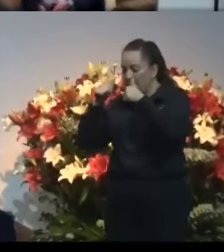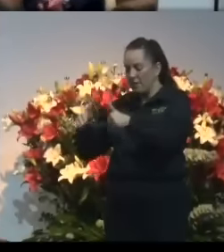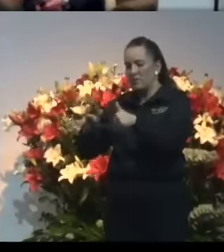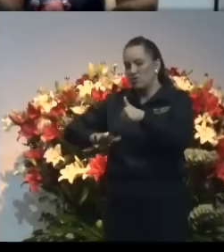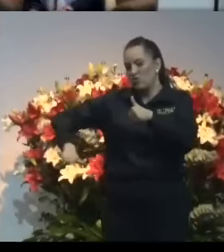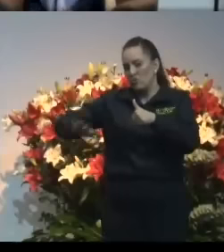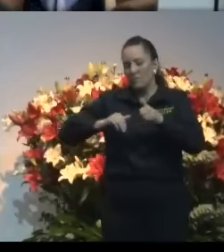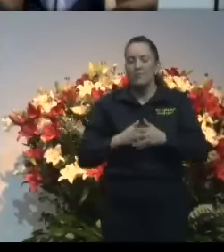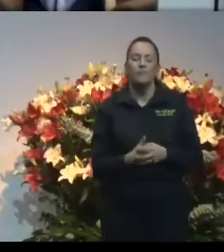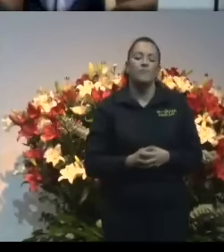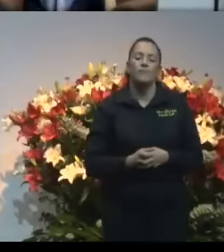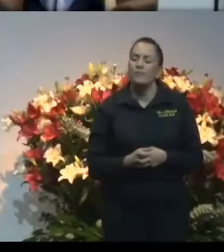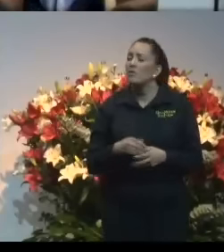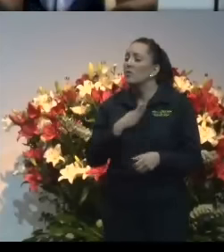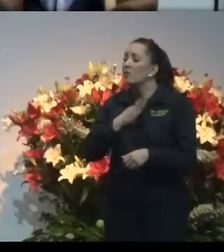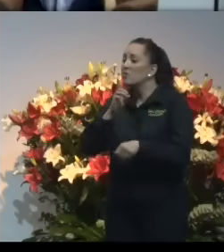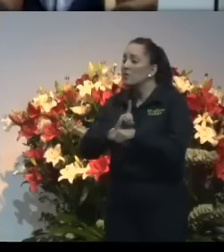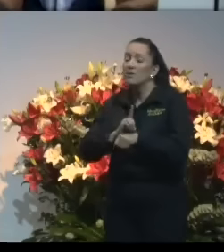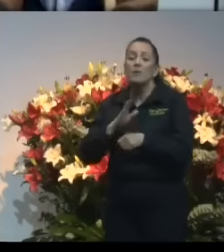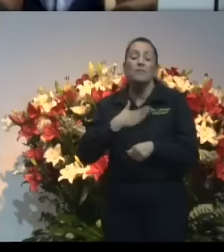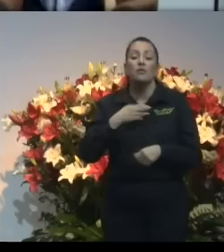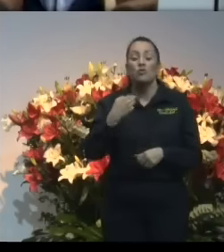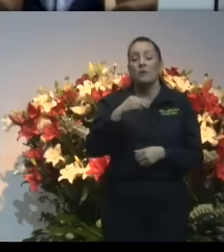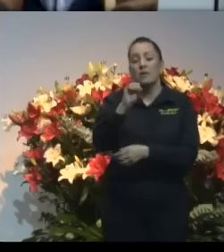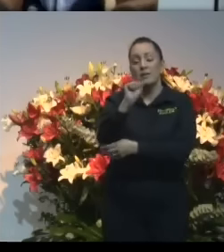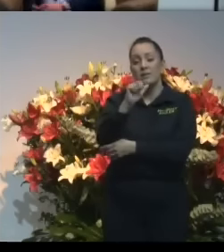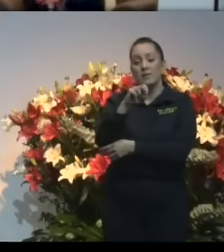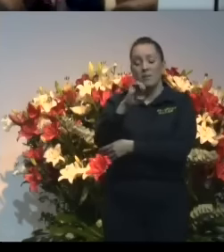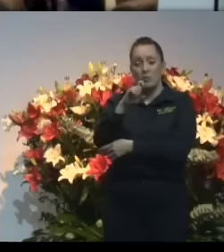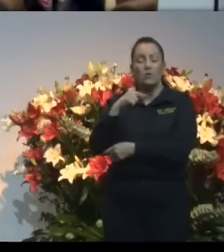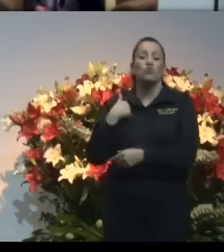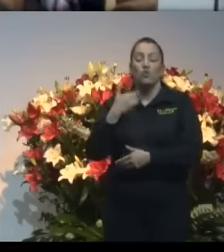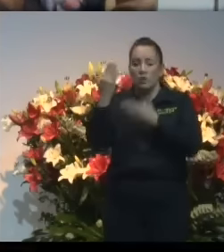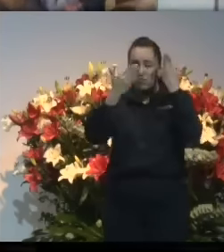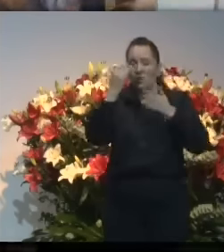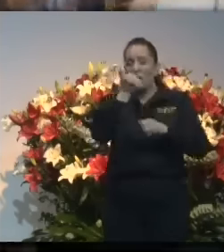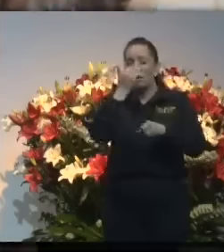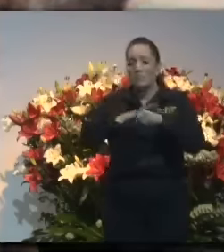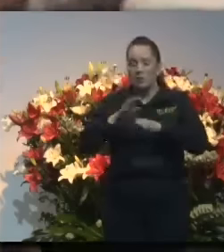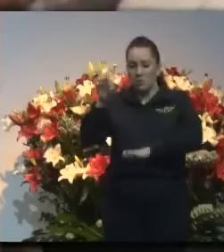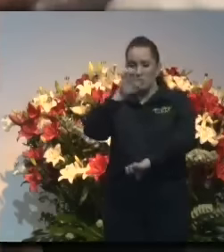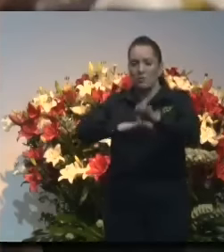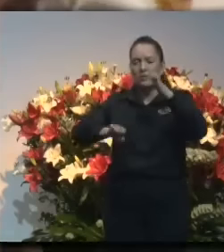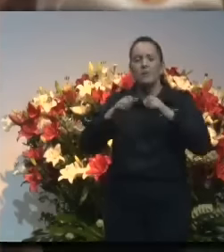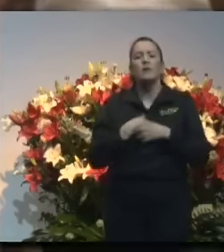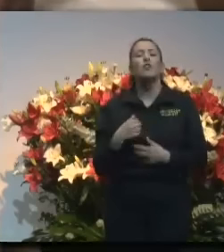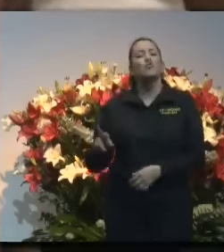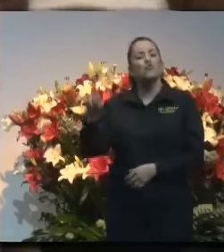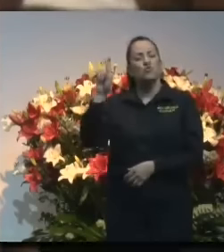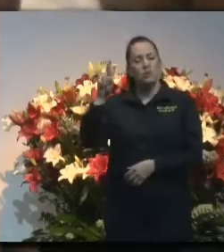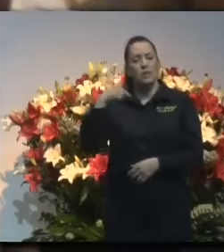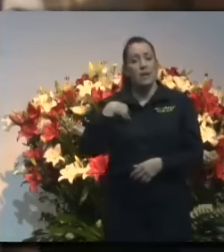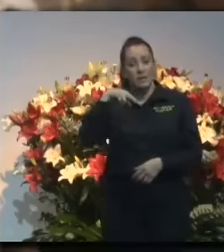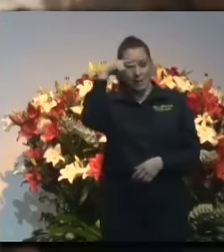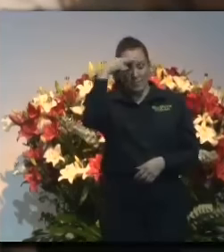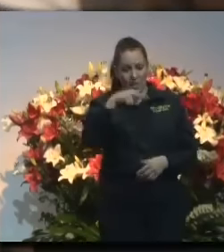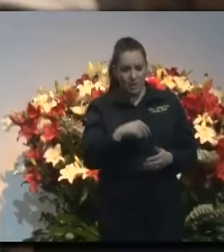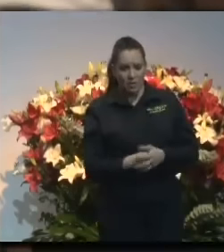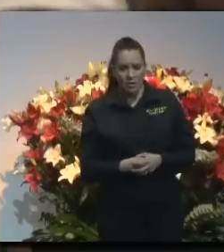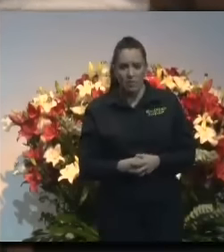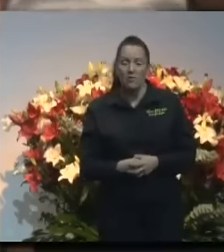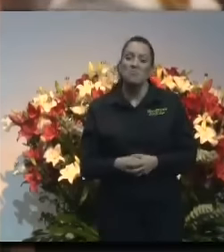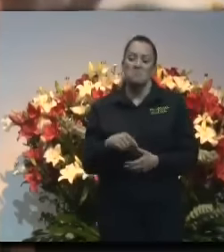Buenos días, candidata. Me llamo Samuel, de Administración de Empresas. Xochitl, en México nos estamos quedando sin